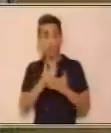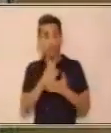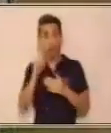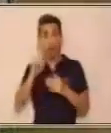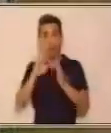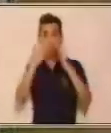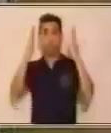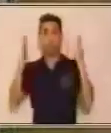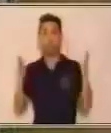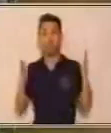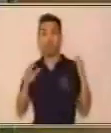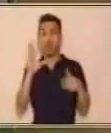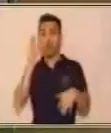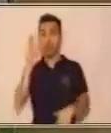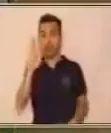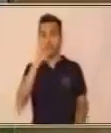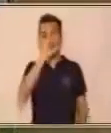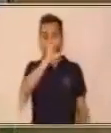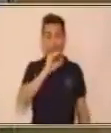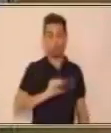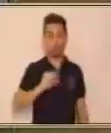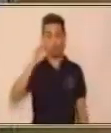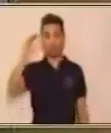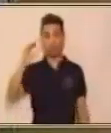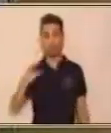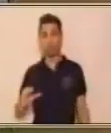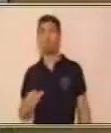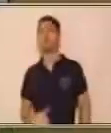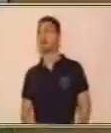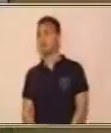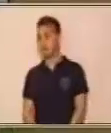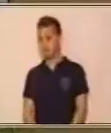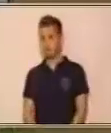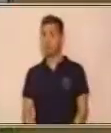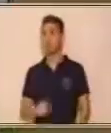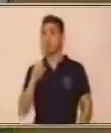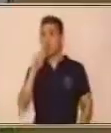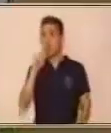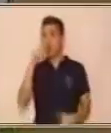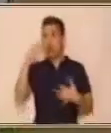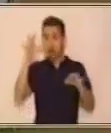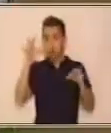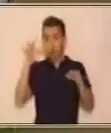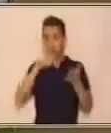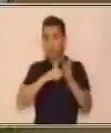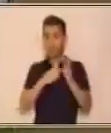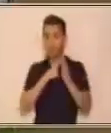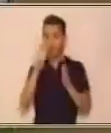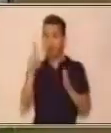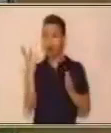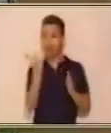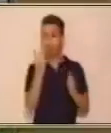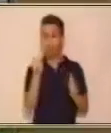partes. ¿Ves? 4 partes. Entonces, el entero tiene 4 cuartos.